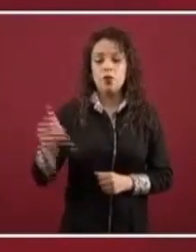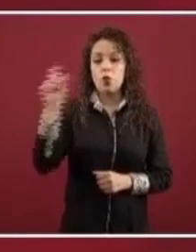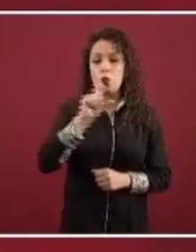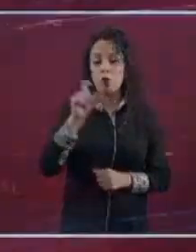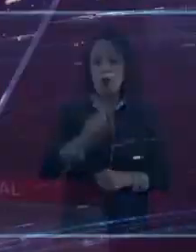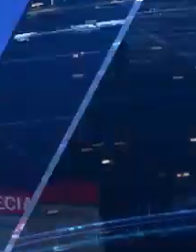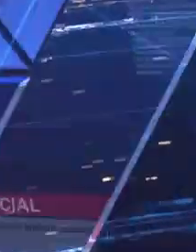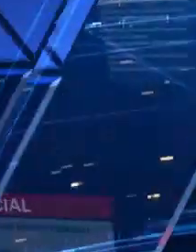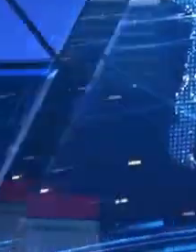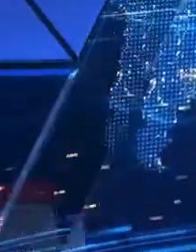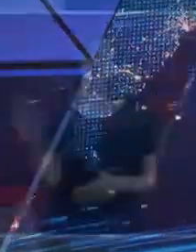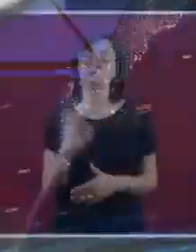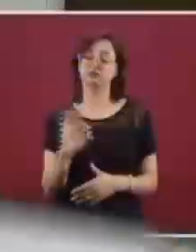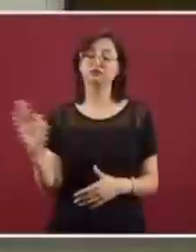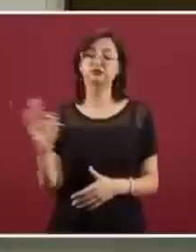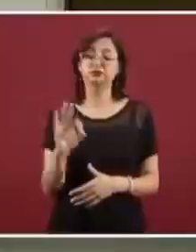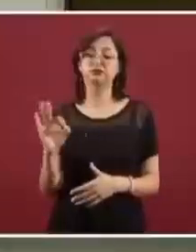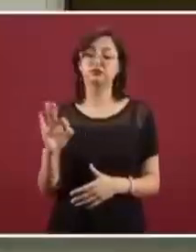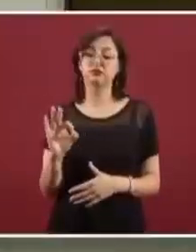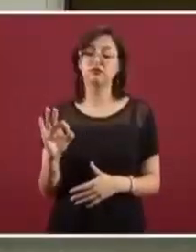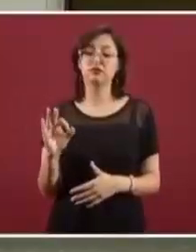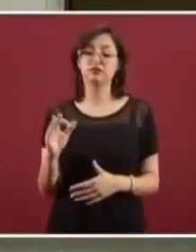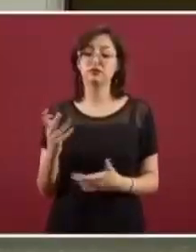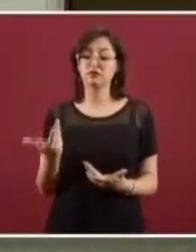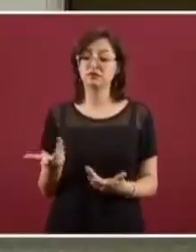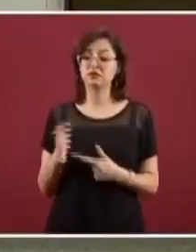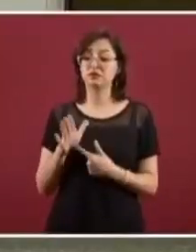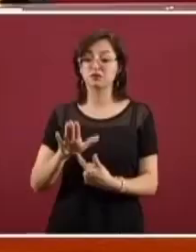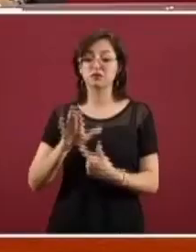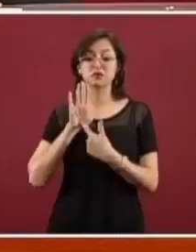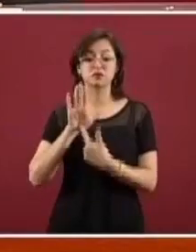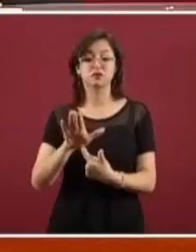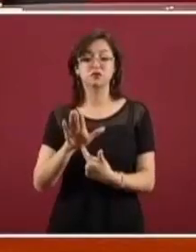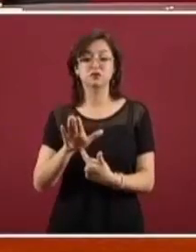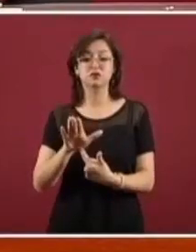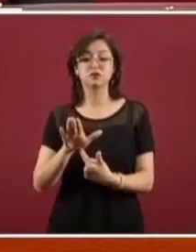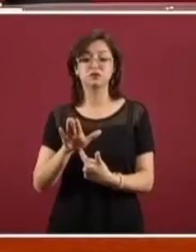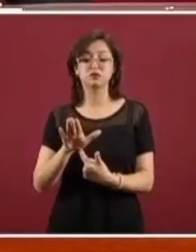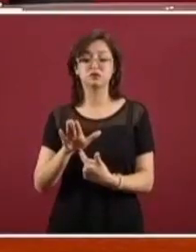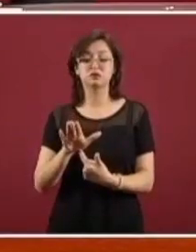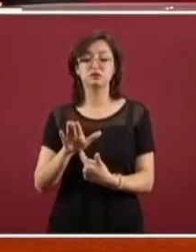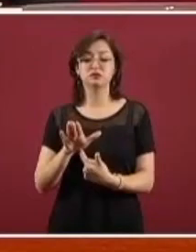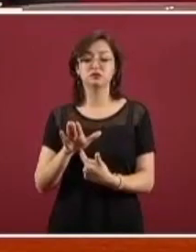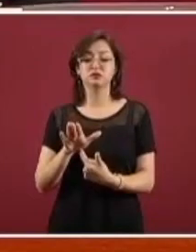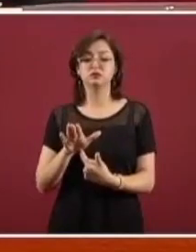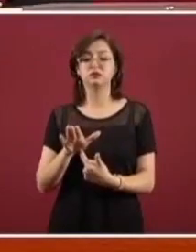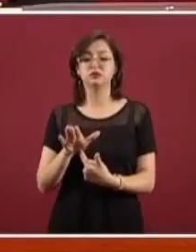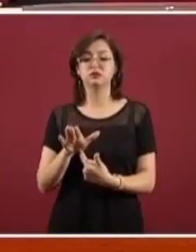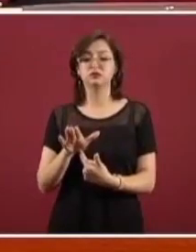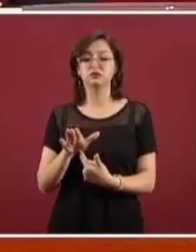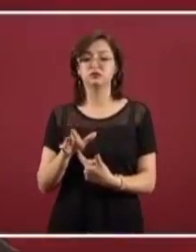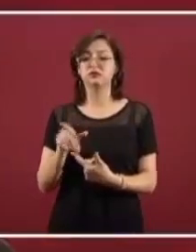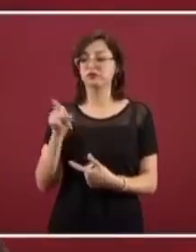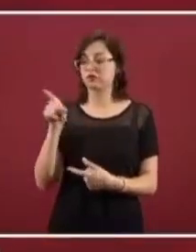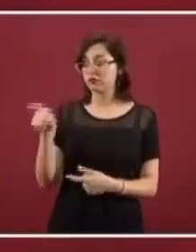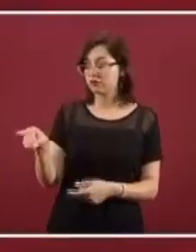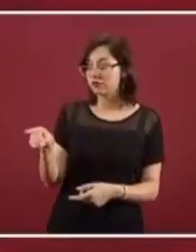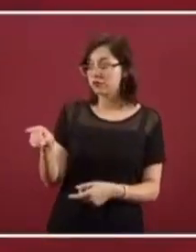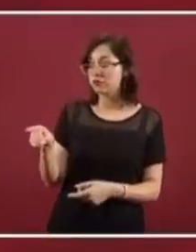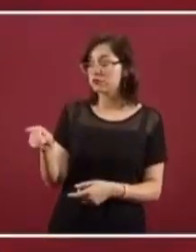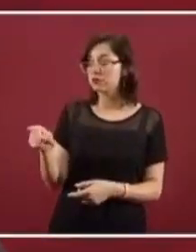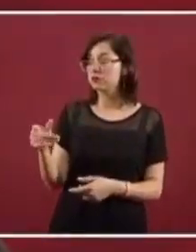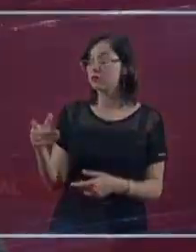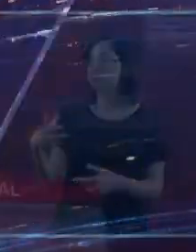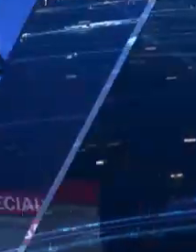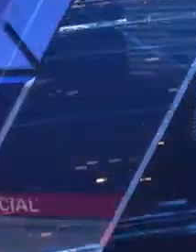el 30 de abril. En el marco de esa conferencia de prensa también fue cuestionado si esto implicaría un toque de queda en nuestro país, y esto es lo que da a